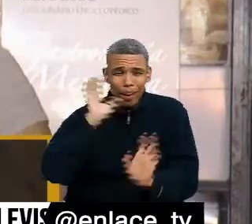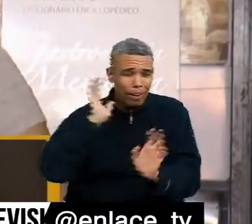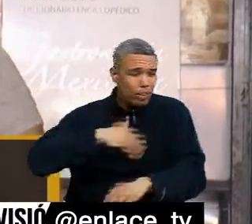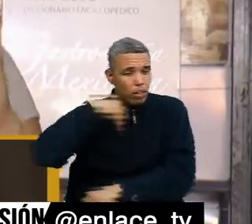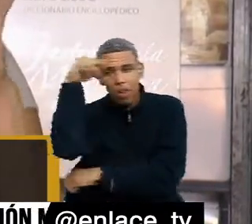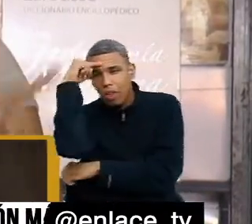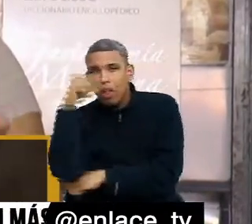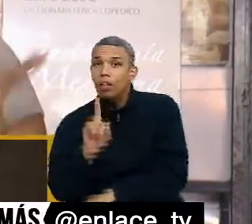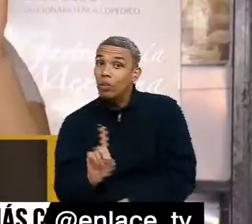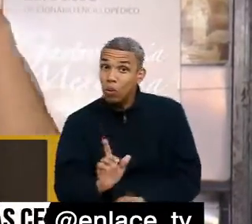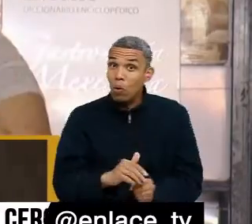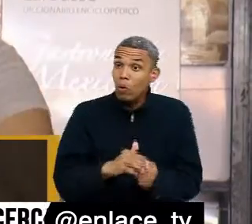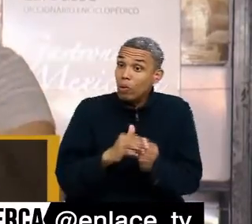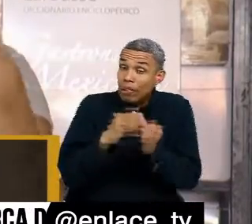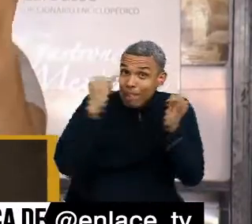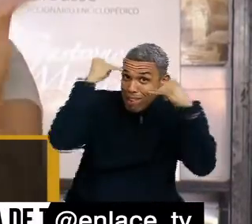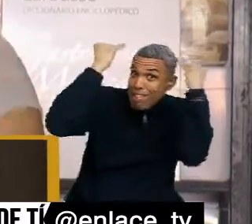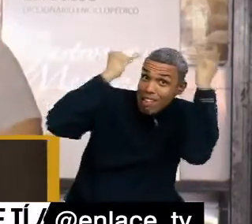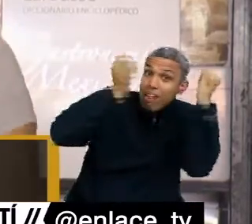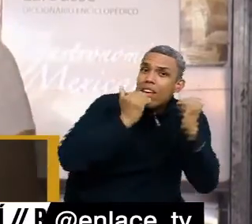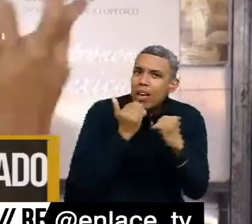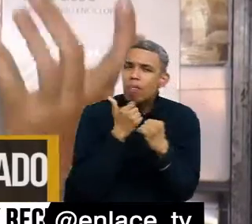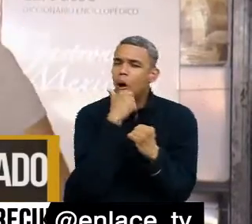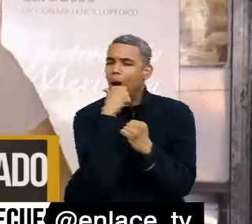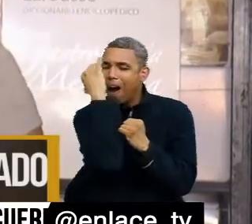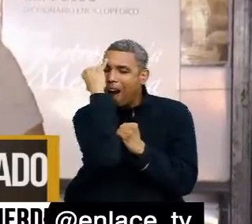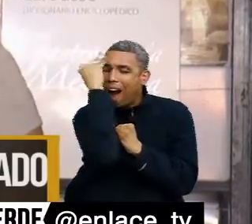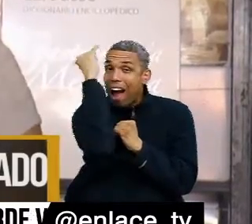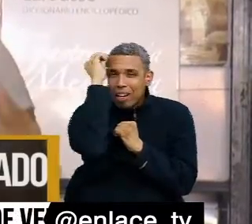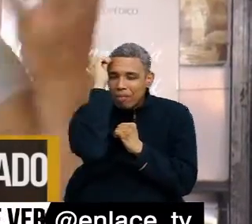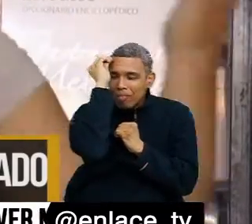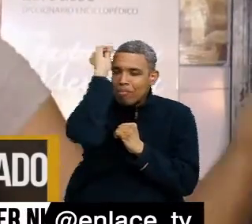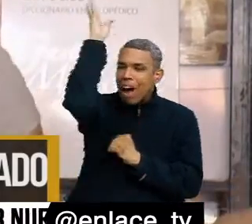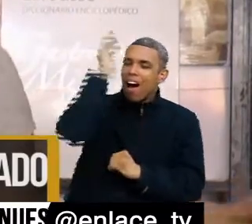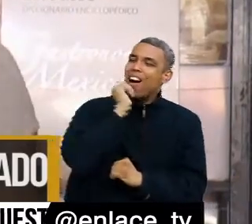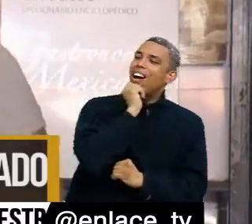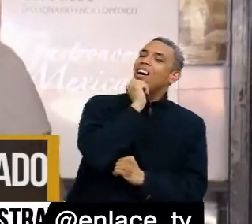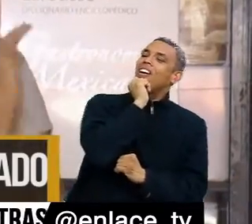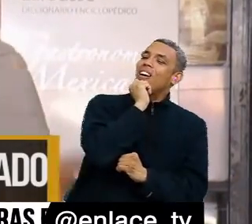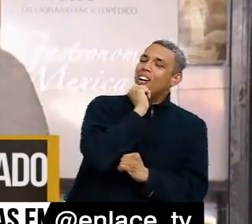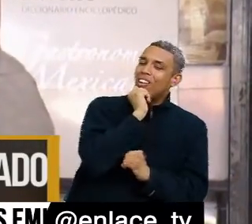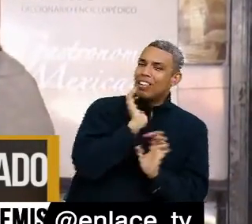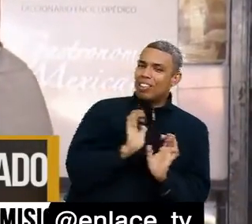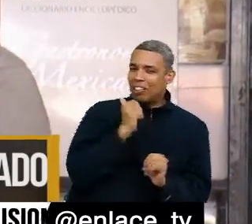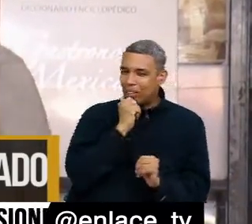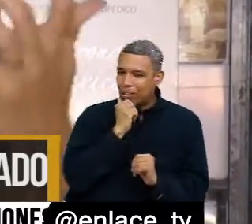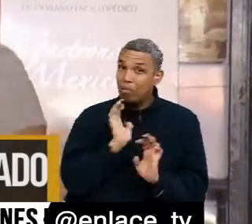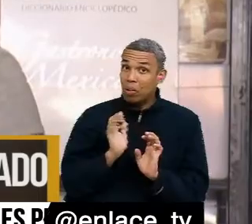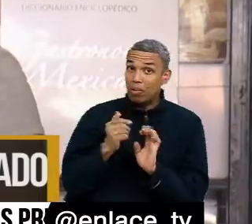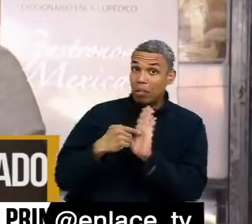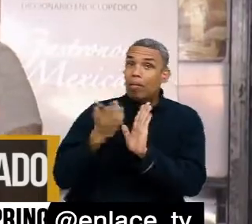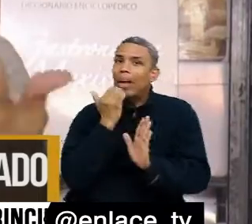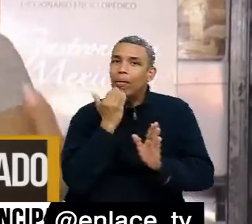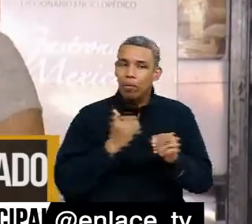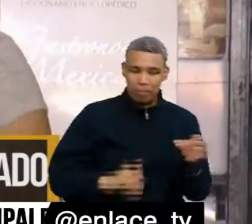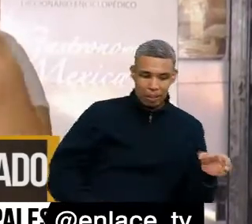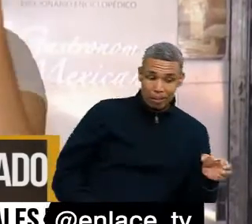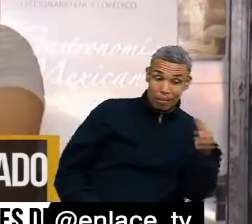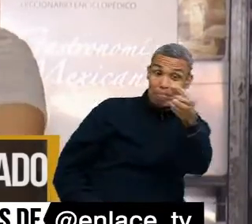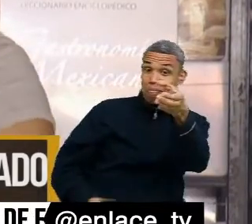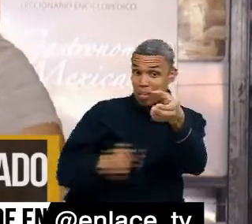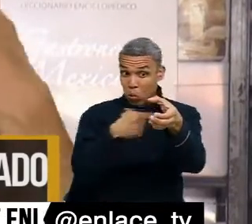que le incluyes a tu empresa, a tu servicio, a tu negocio? O sea, no es solamente un producto cualquiera, es un servicio también. Cuando tú llegas a algún sitio, cómo te